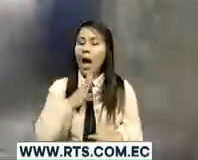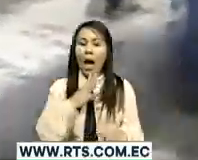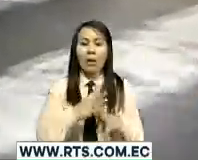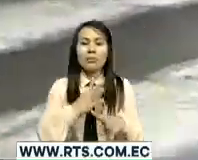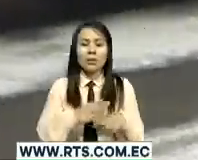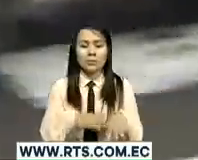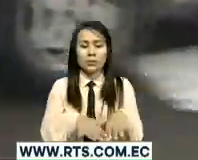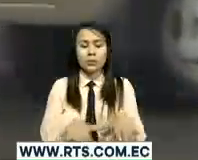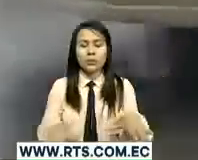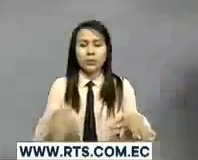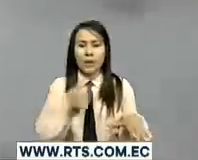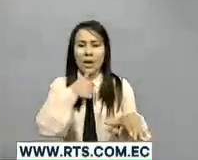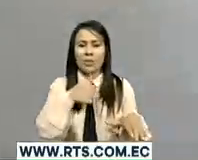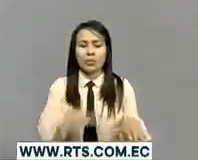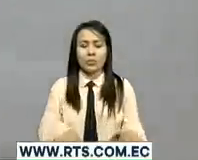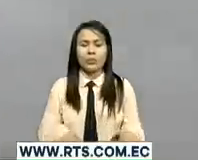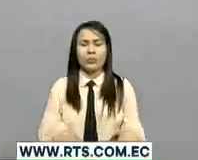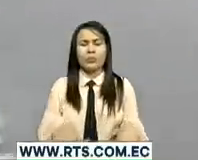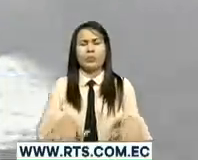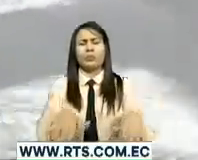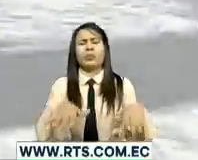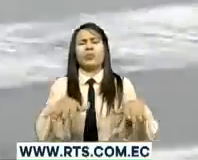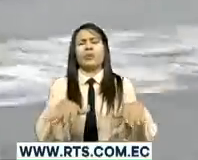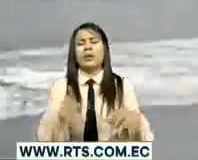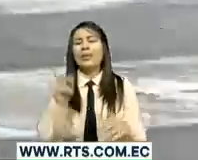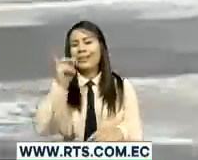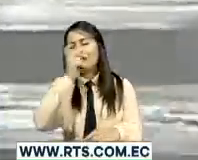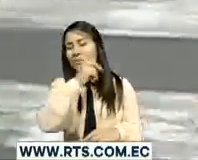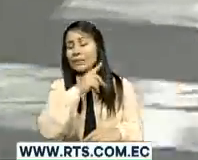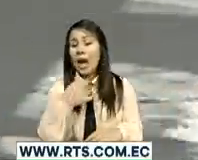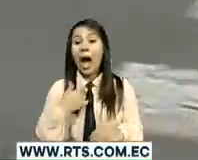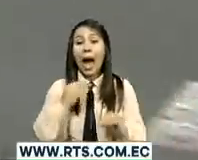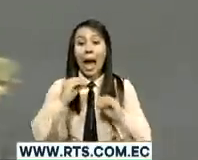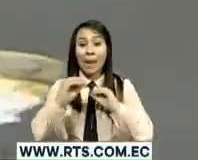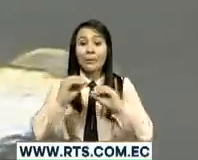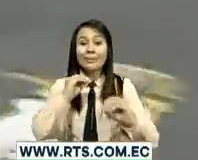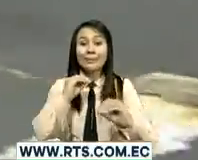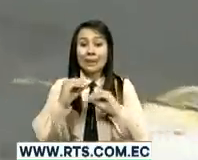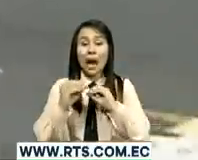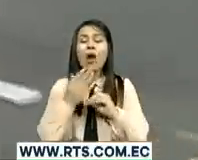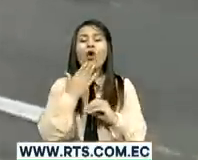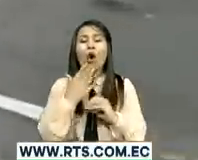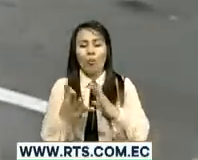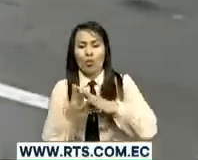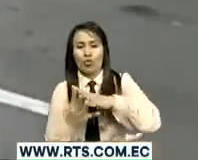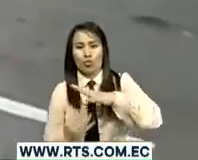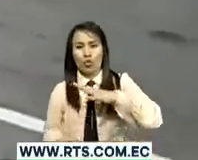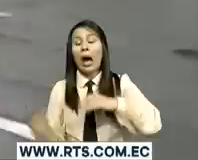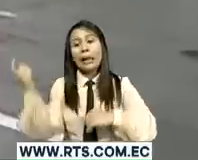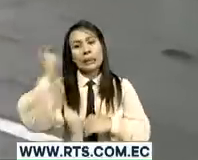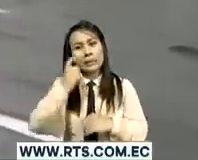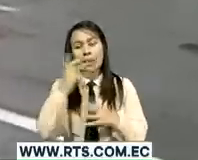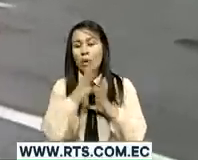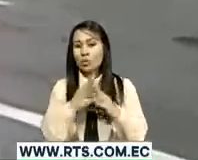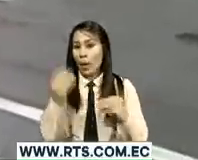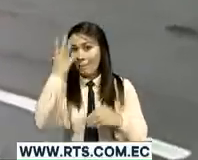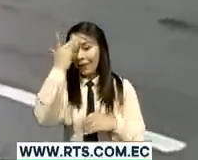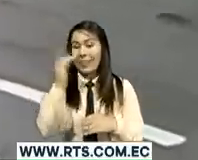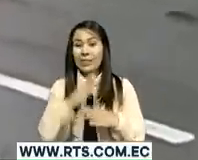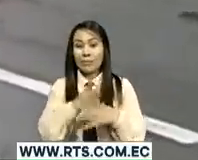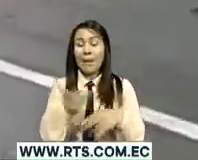las vías en este sector. Eso les estaremos mostrando más adelante. Por ahora nosotros vamos a